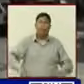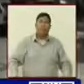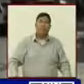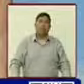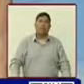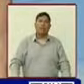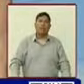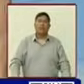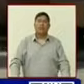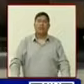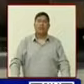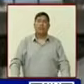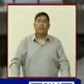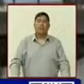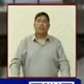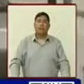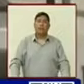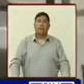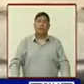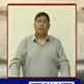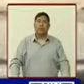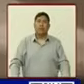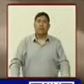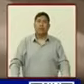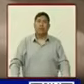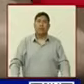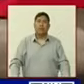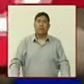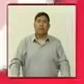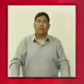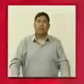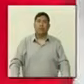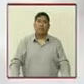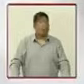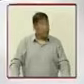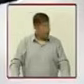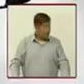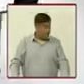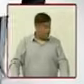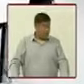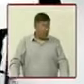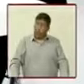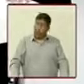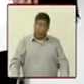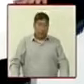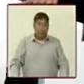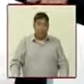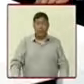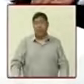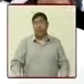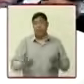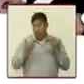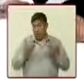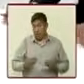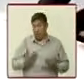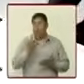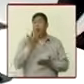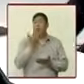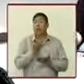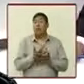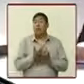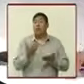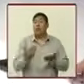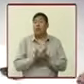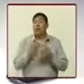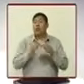Y y al día, por supuesto, estuvo en la prueba del nuevo